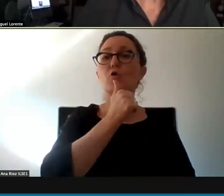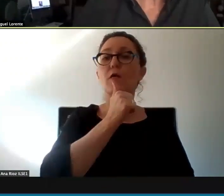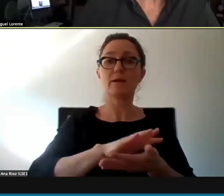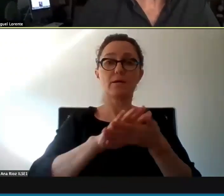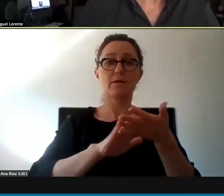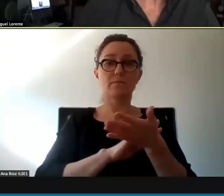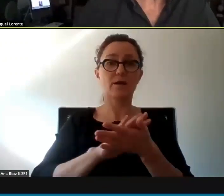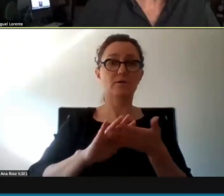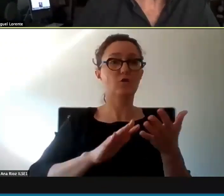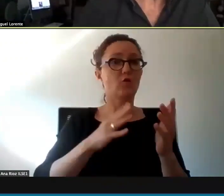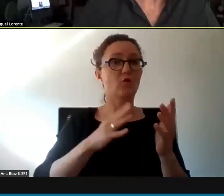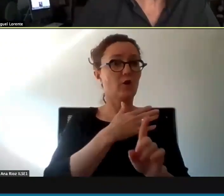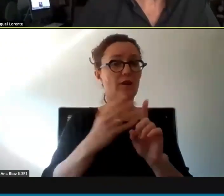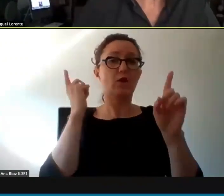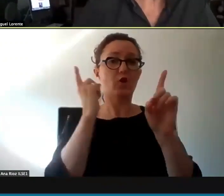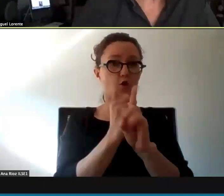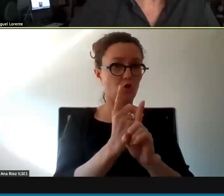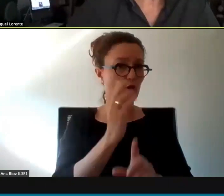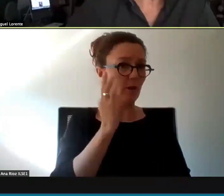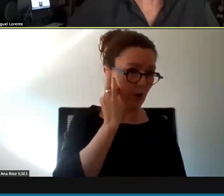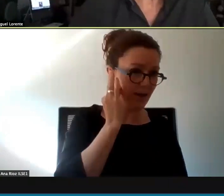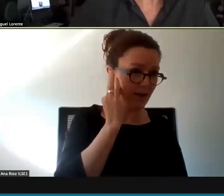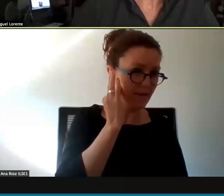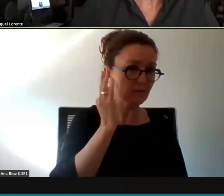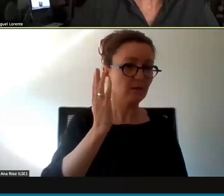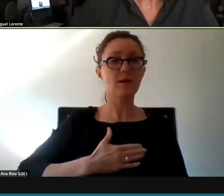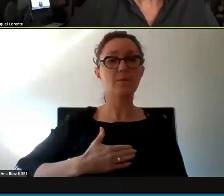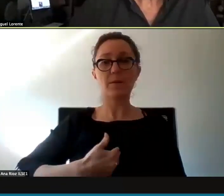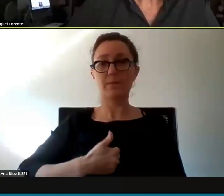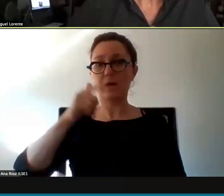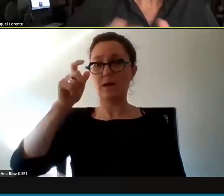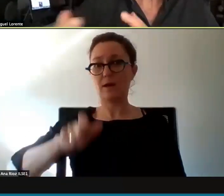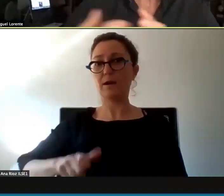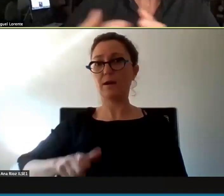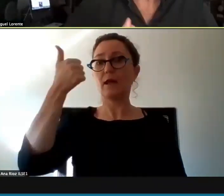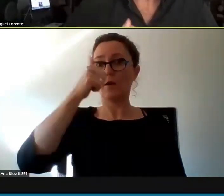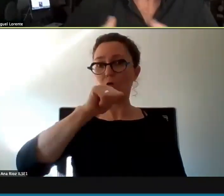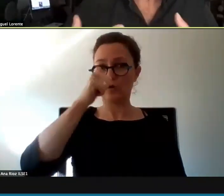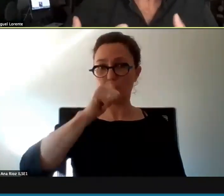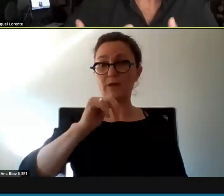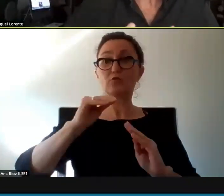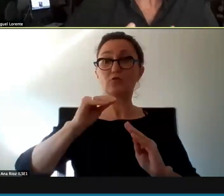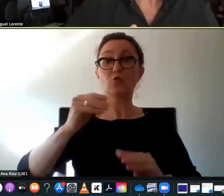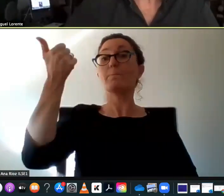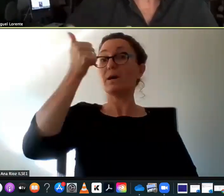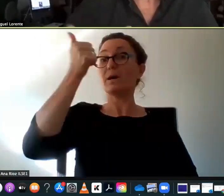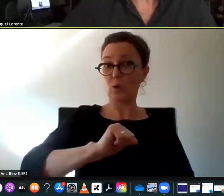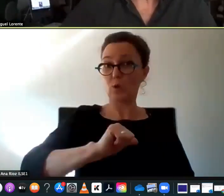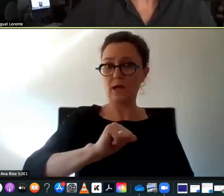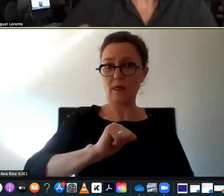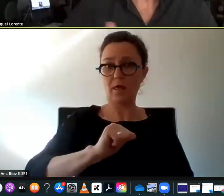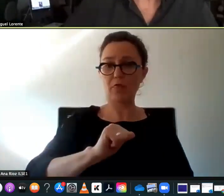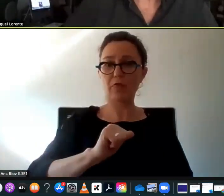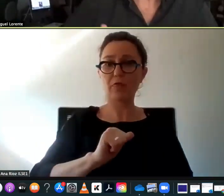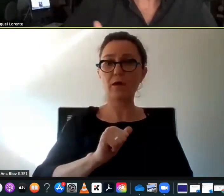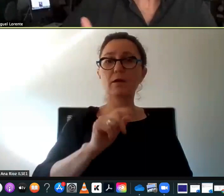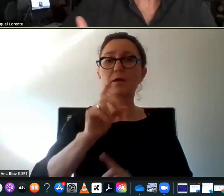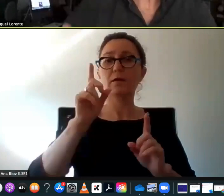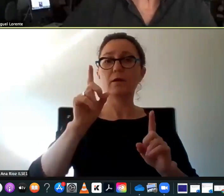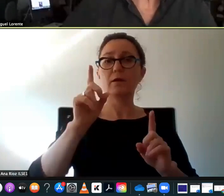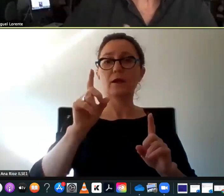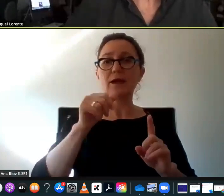contra las mujeres y el papel de los hombres y de la masculinidad, y el hecho de que todavía tengamos que estar